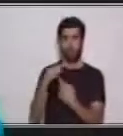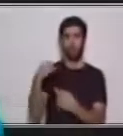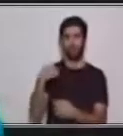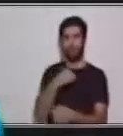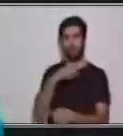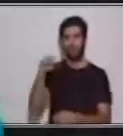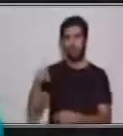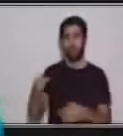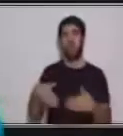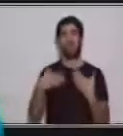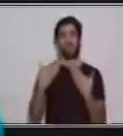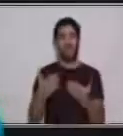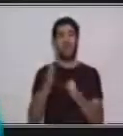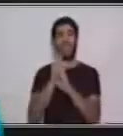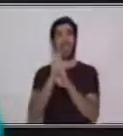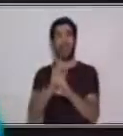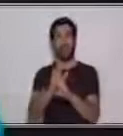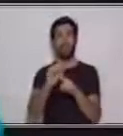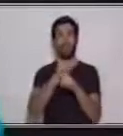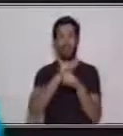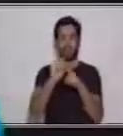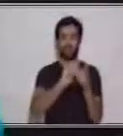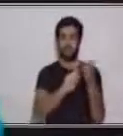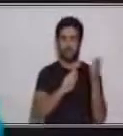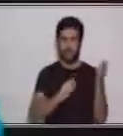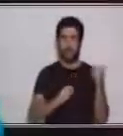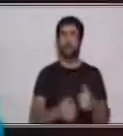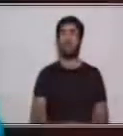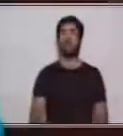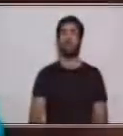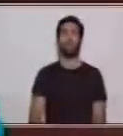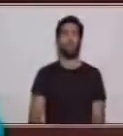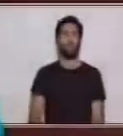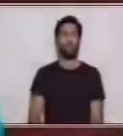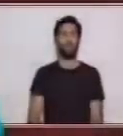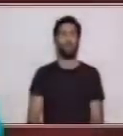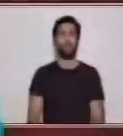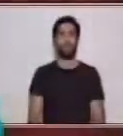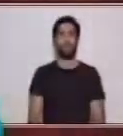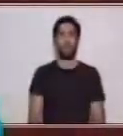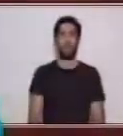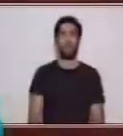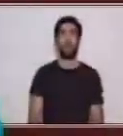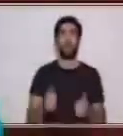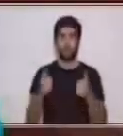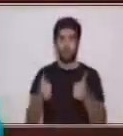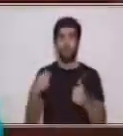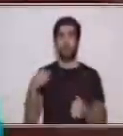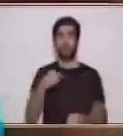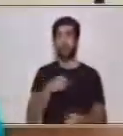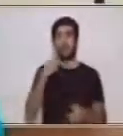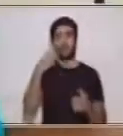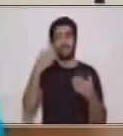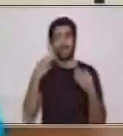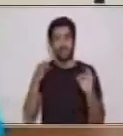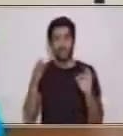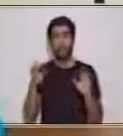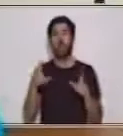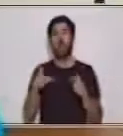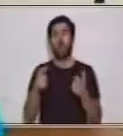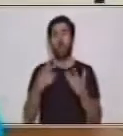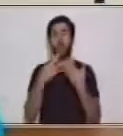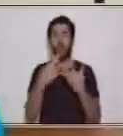aparecen en la página 107. ¿Sí? Bueno, vamos entonces a tratar de resolver algunos de estos problemas y